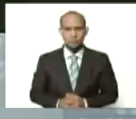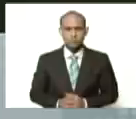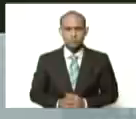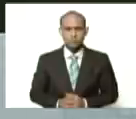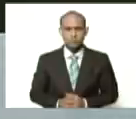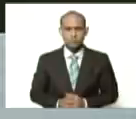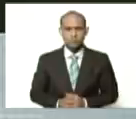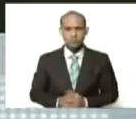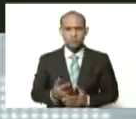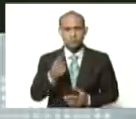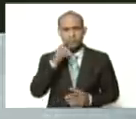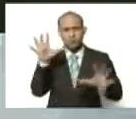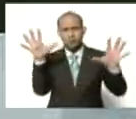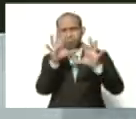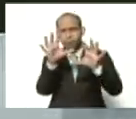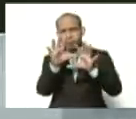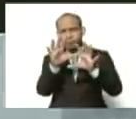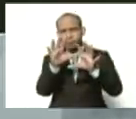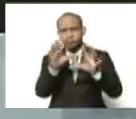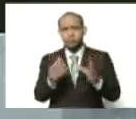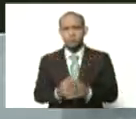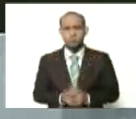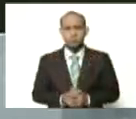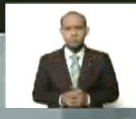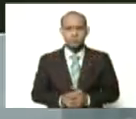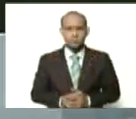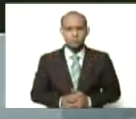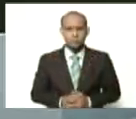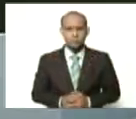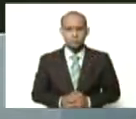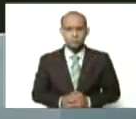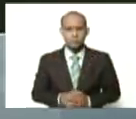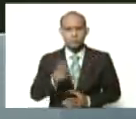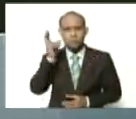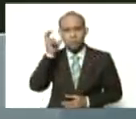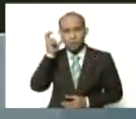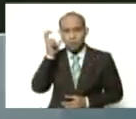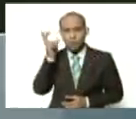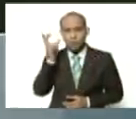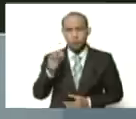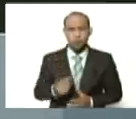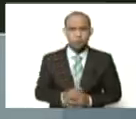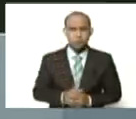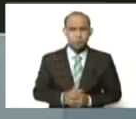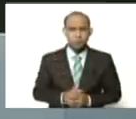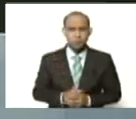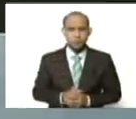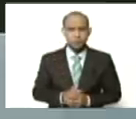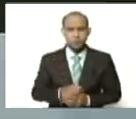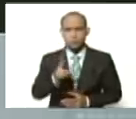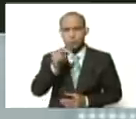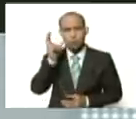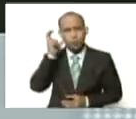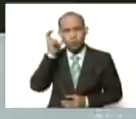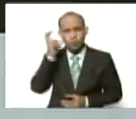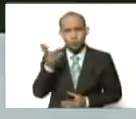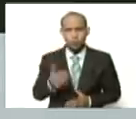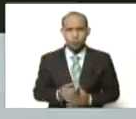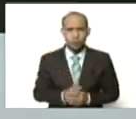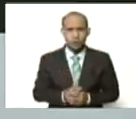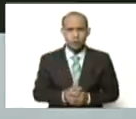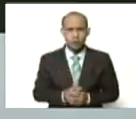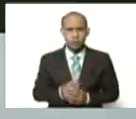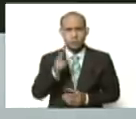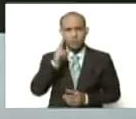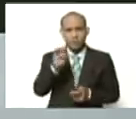Está congelada la imagen. Está congelada la imagen. ¿Me escucha, almiranta? No se escucha. Estaba viendo